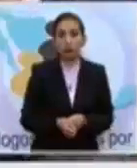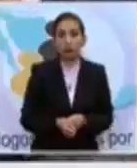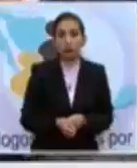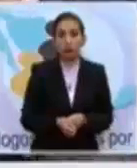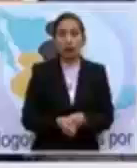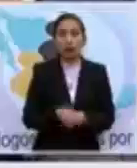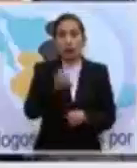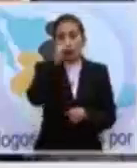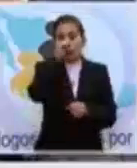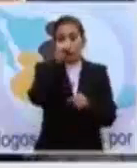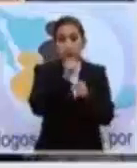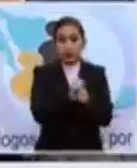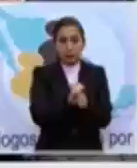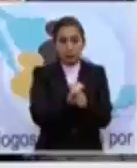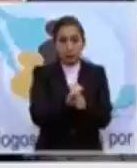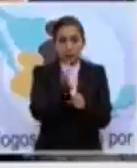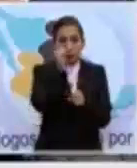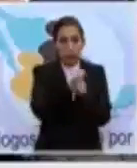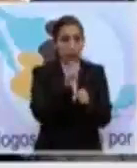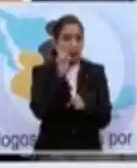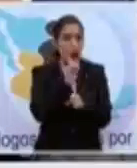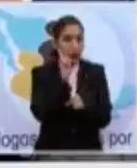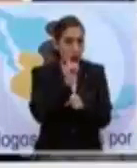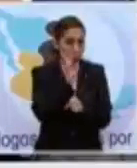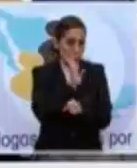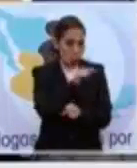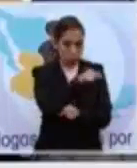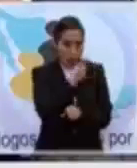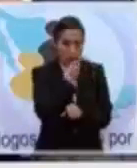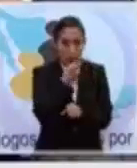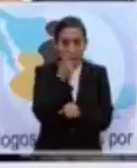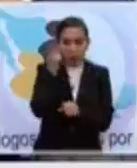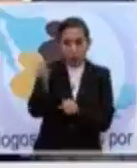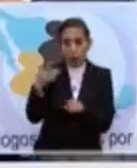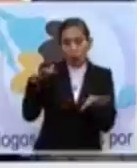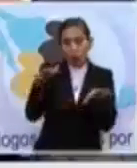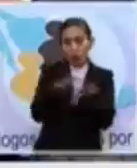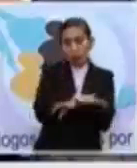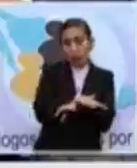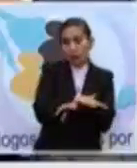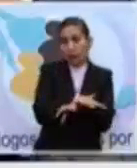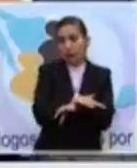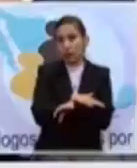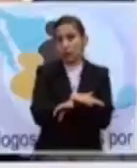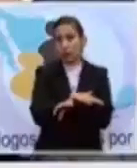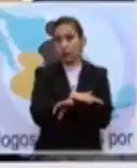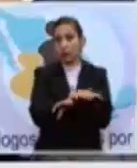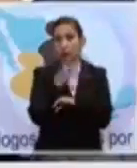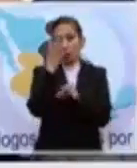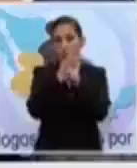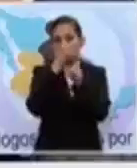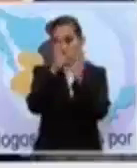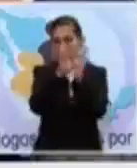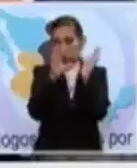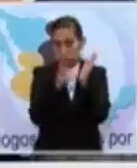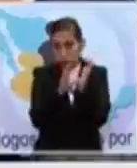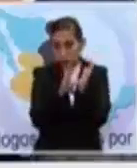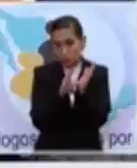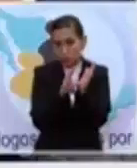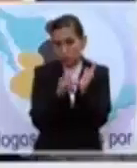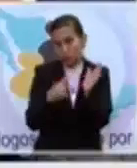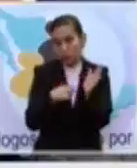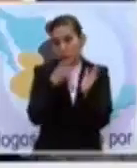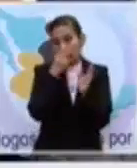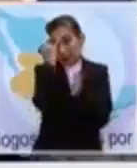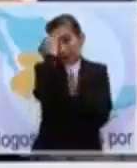La secretaria hace menos de un año comentó en la modificación del cuarto constitucional, y yo hice